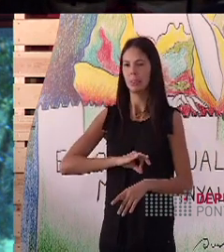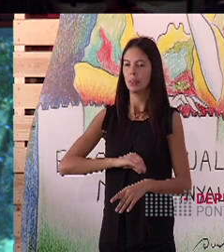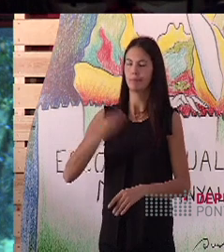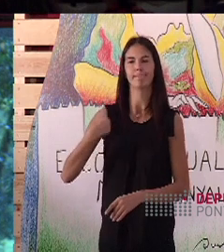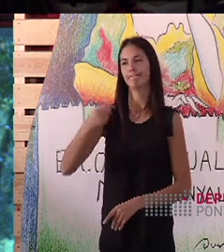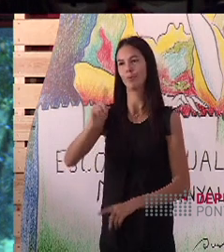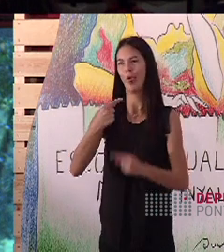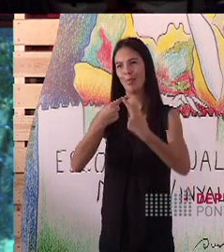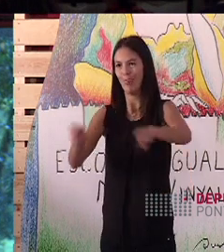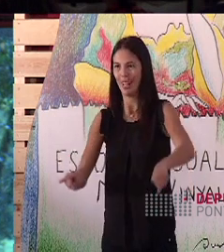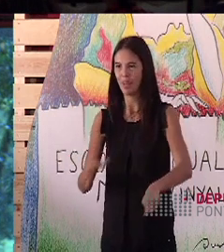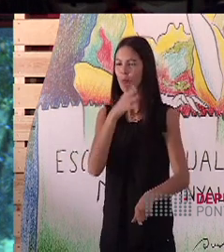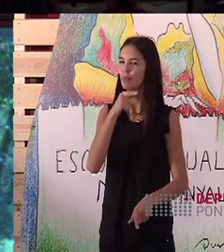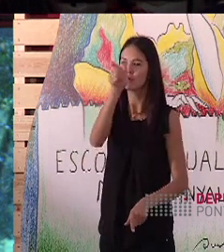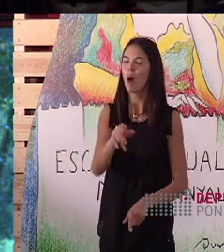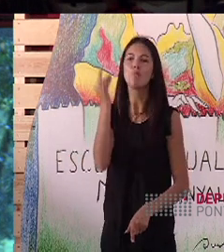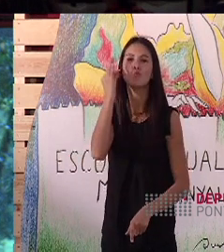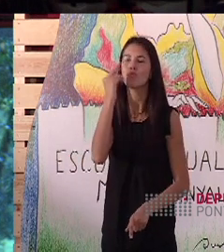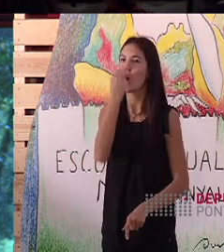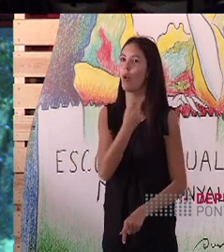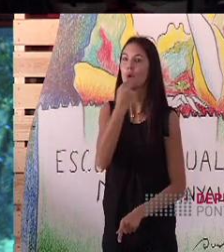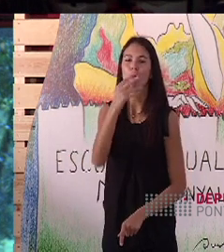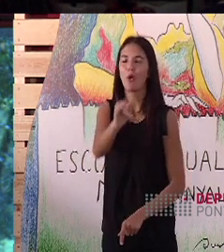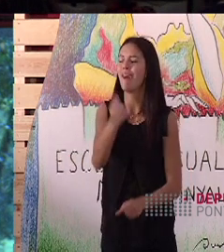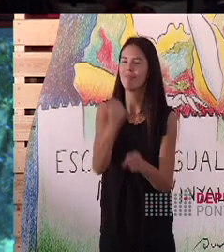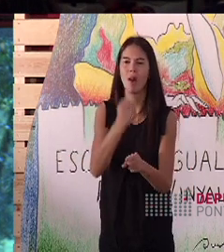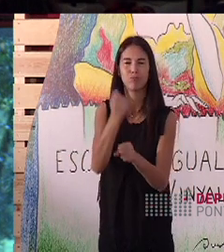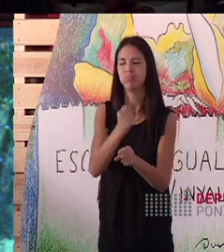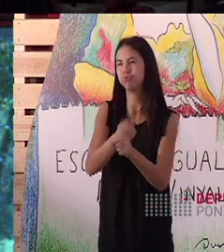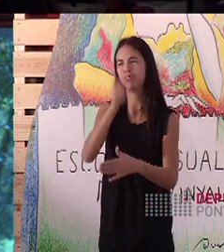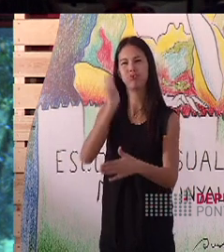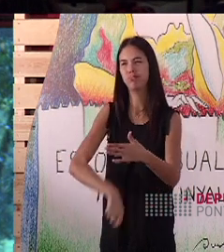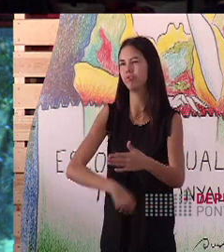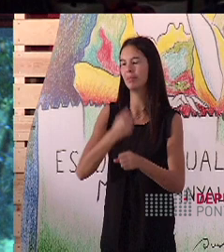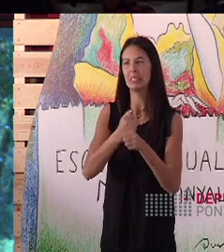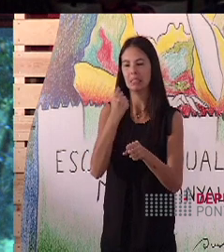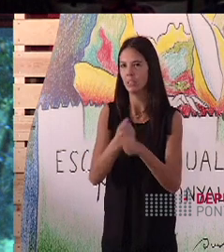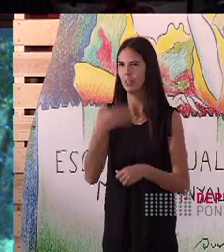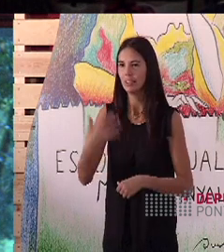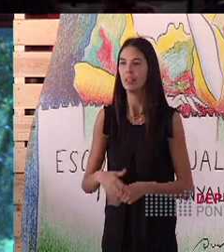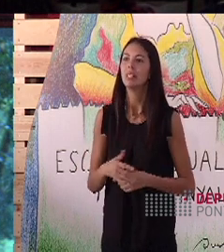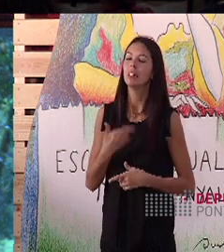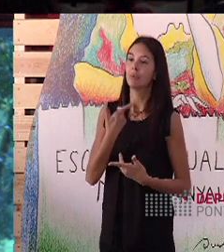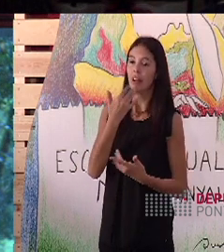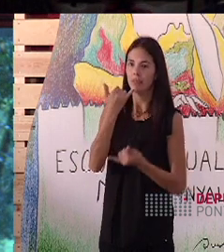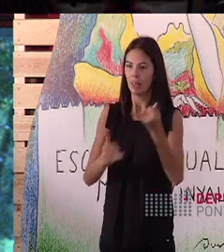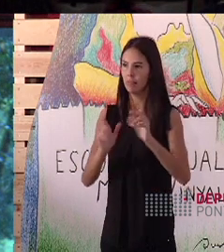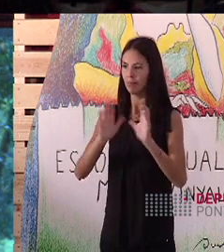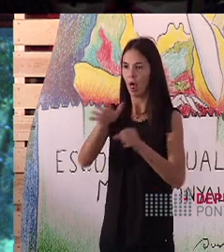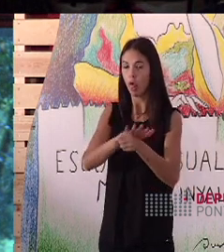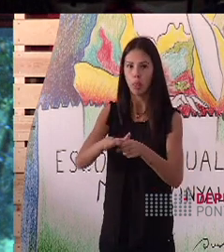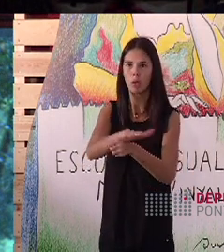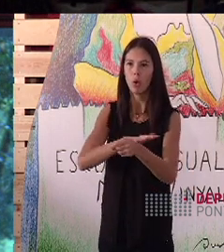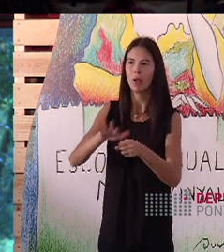muller comprometida que traballa arreo e que ten sido capaz de estruturar un área de igualdade na Deputación